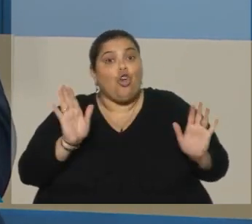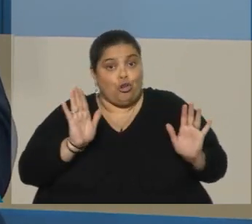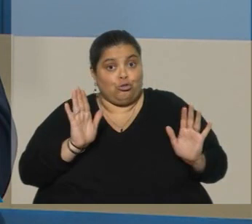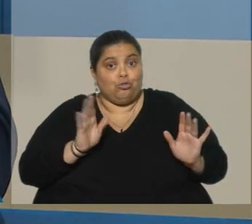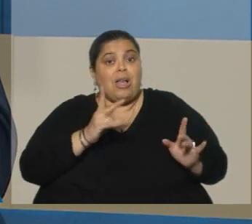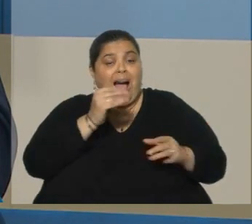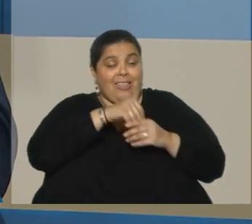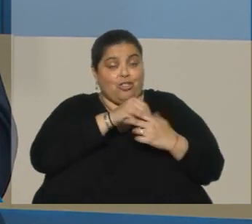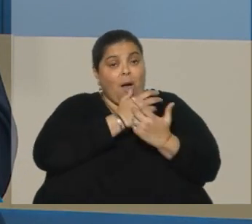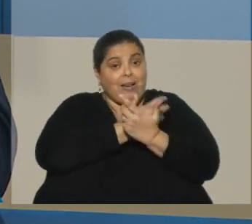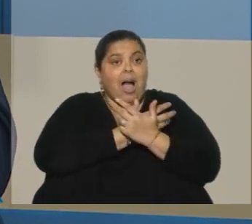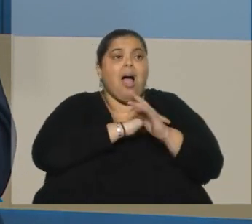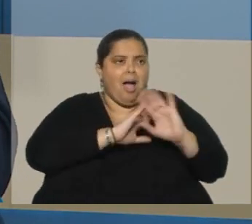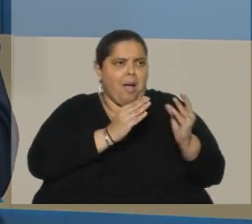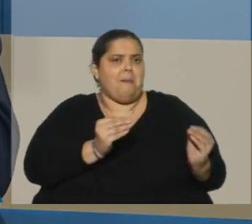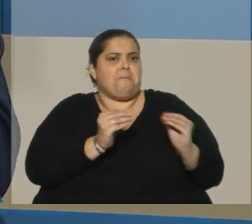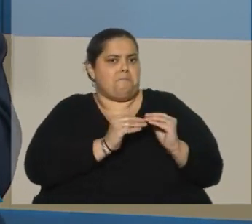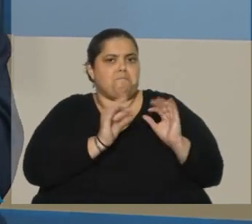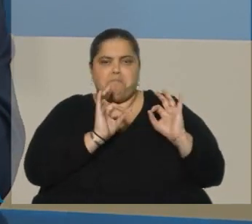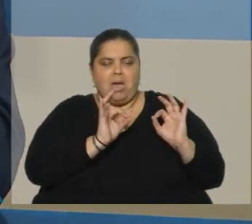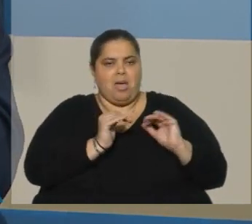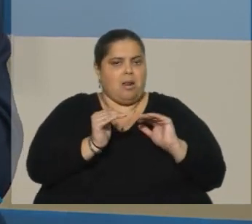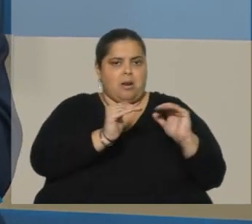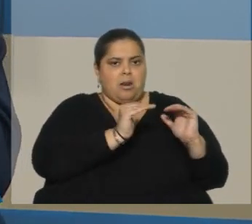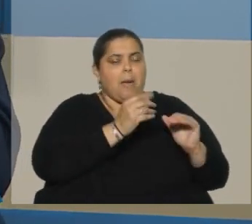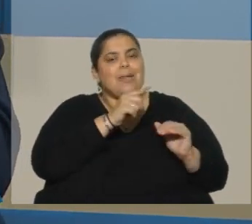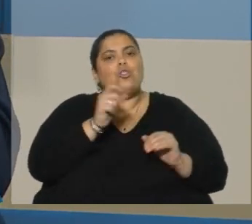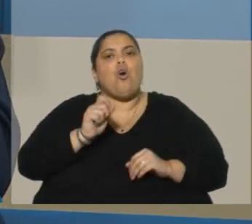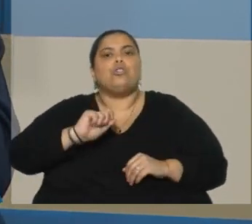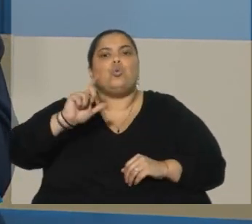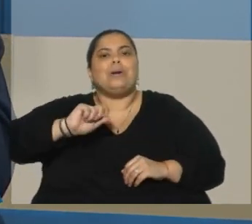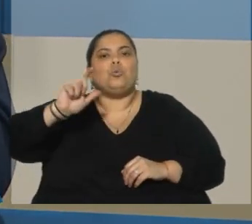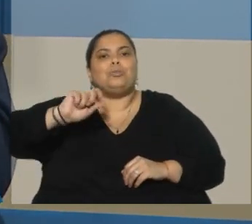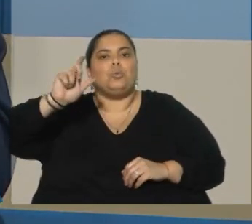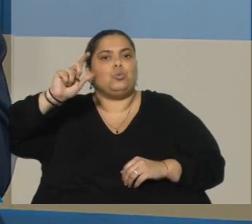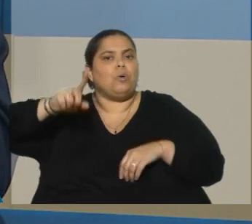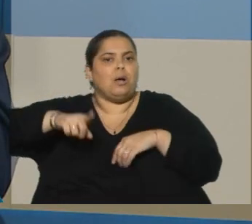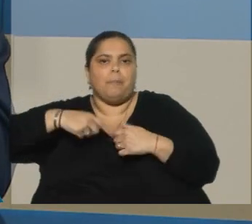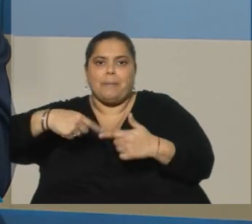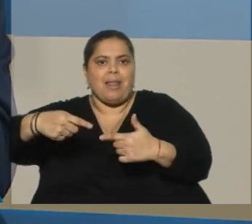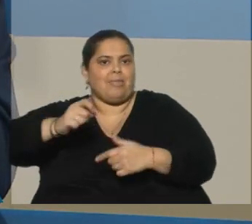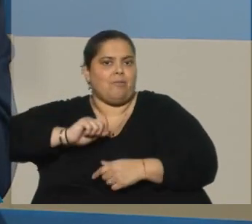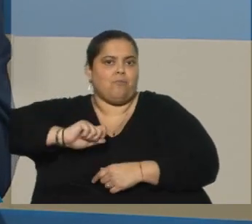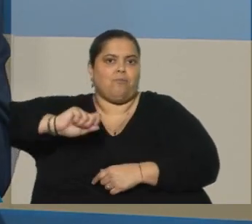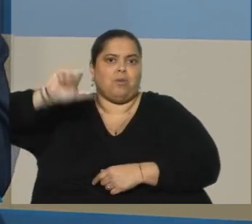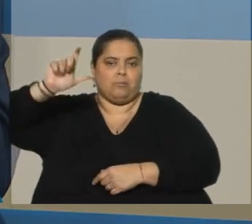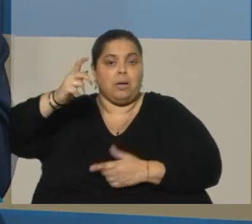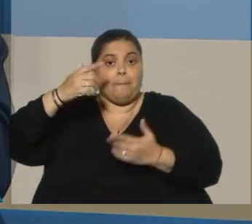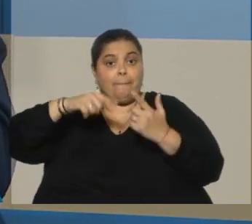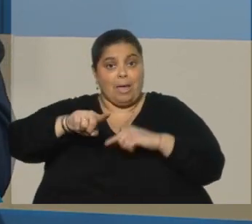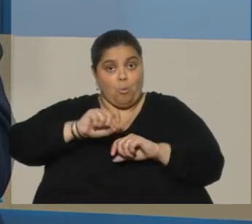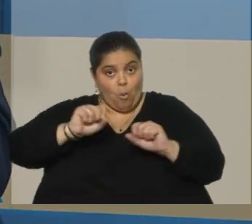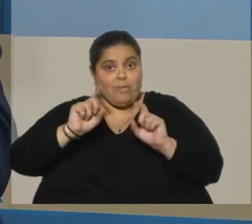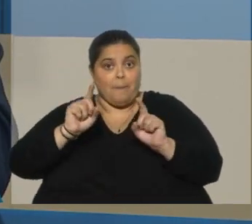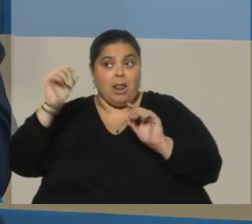¿cuál es la contracara? Esto se ha dado en un contexto de suba permanente. No es descabellado pensar de que en algún momento empiece la